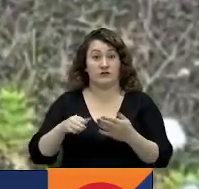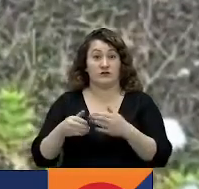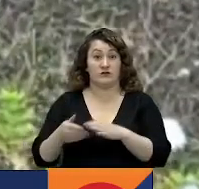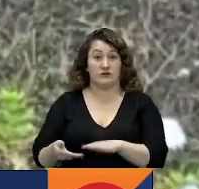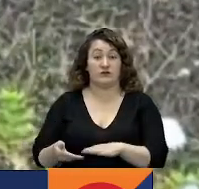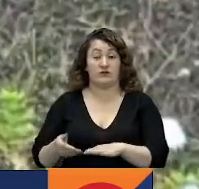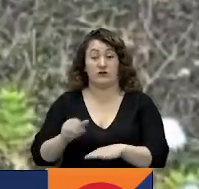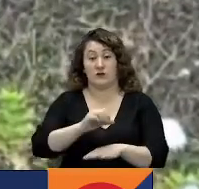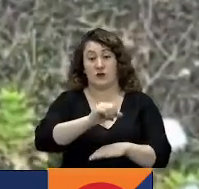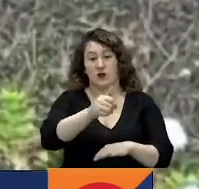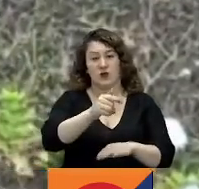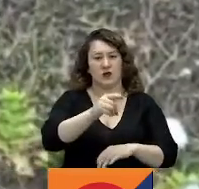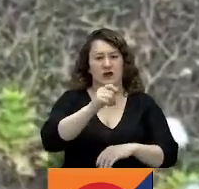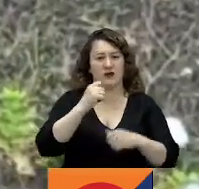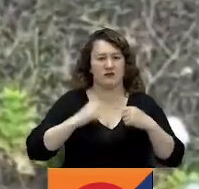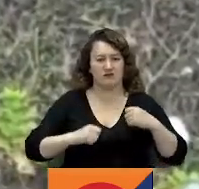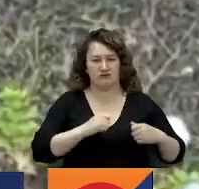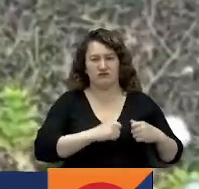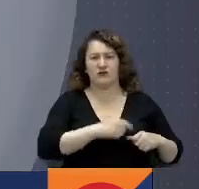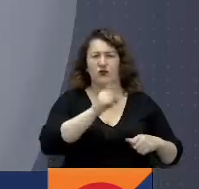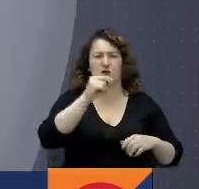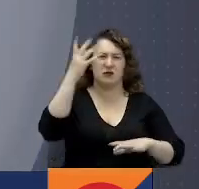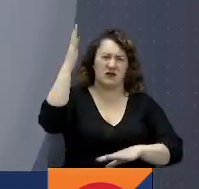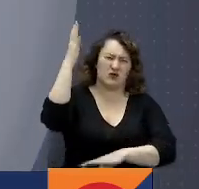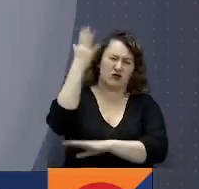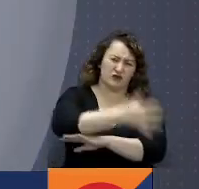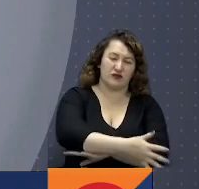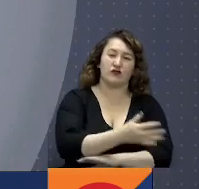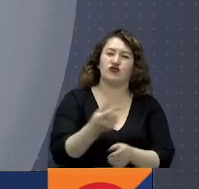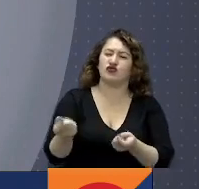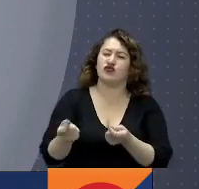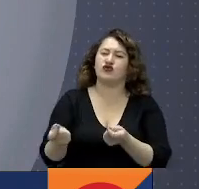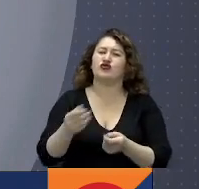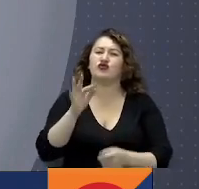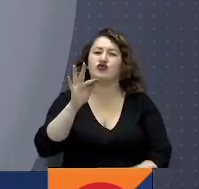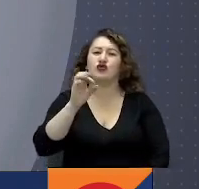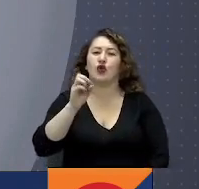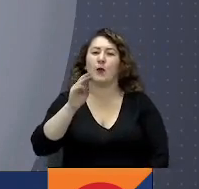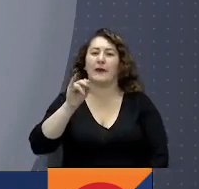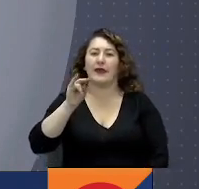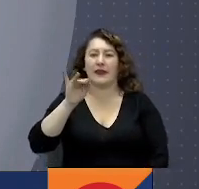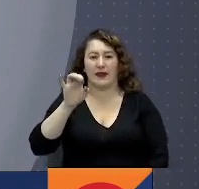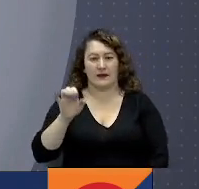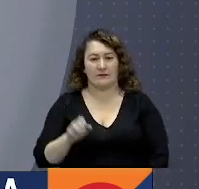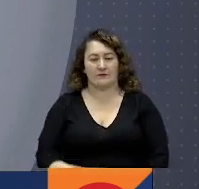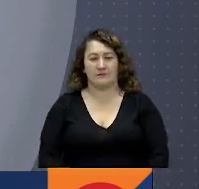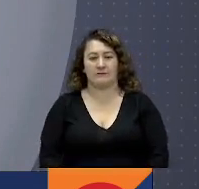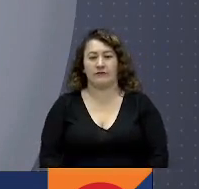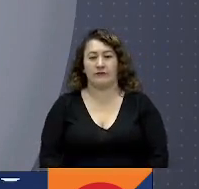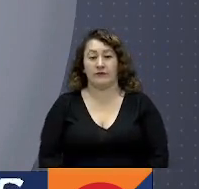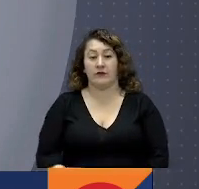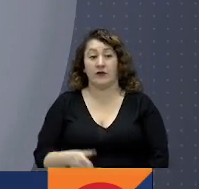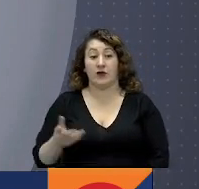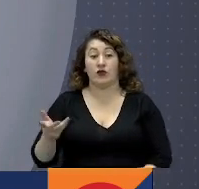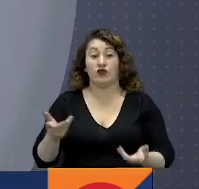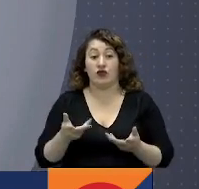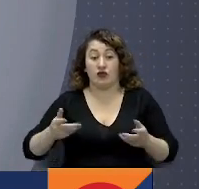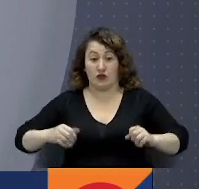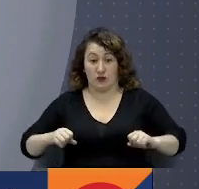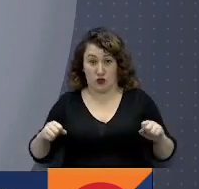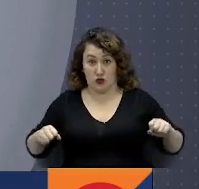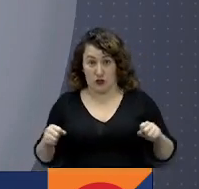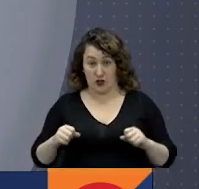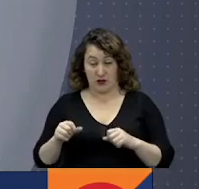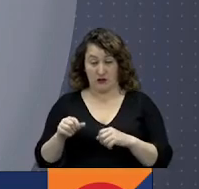Guatavita, exactamente cerca a la vereda Tominé. En Biotá, el desbordamiento de la quebrada La Pila generó afectaciones en 5 barrios